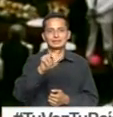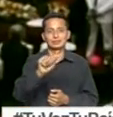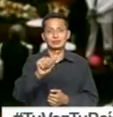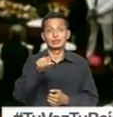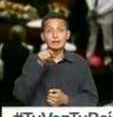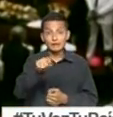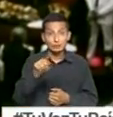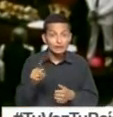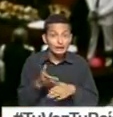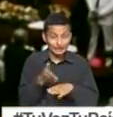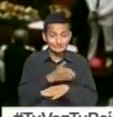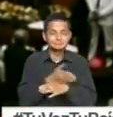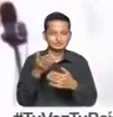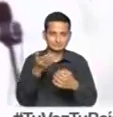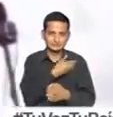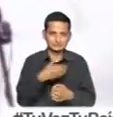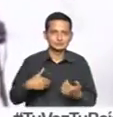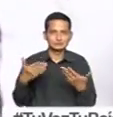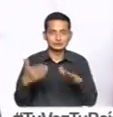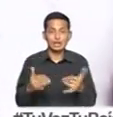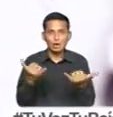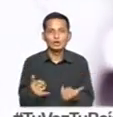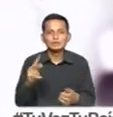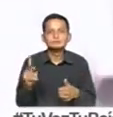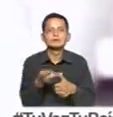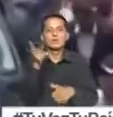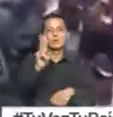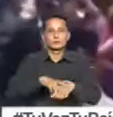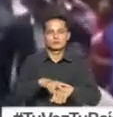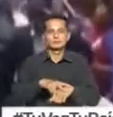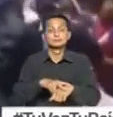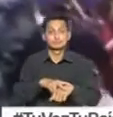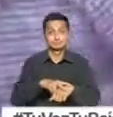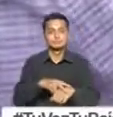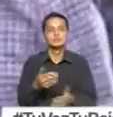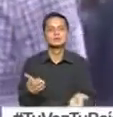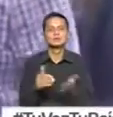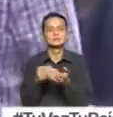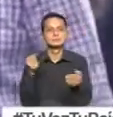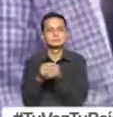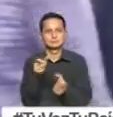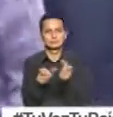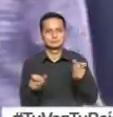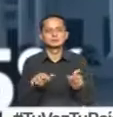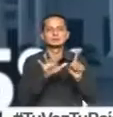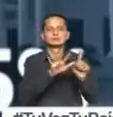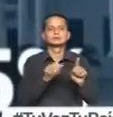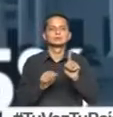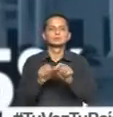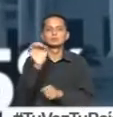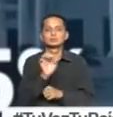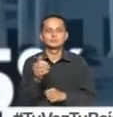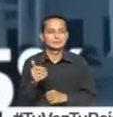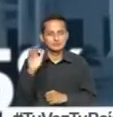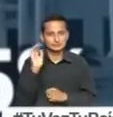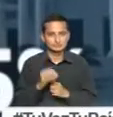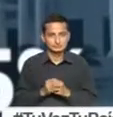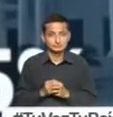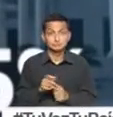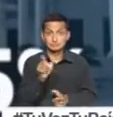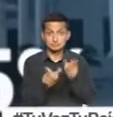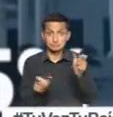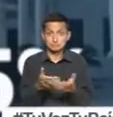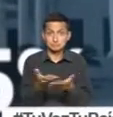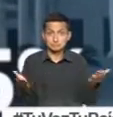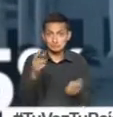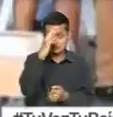segundo periodo como presidente del país caribeño tras obtener un apoyo popular de más de 61%. La